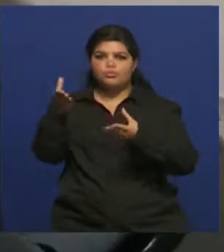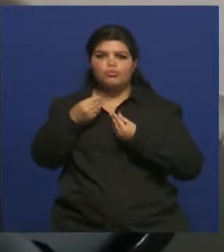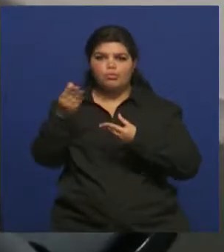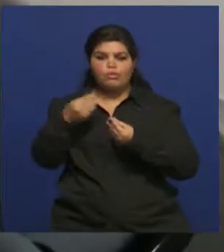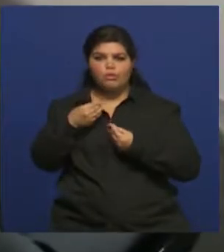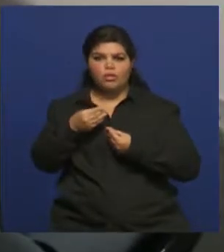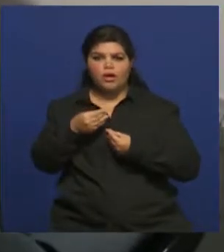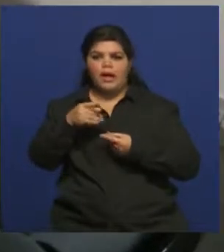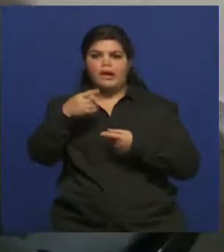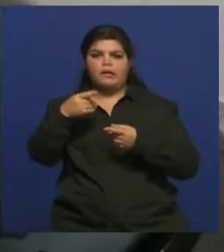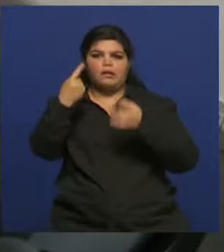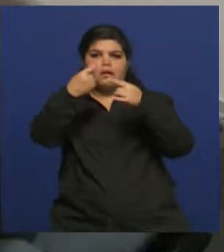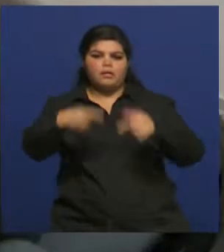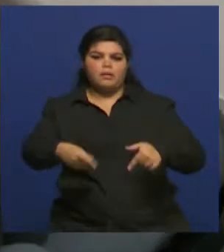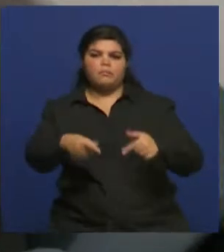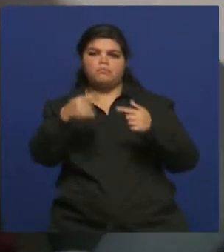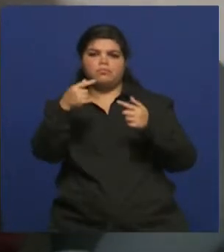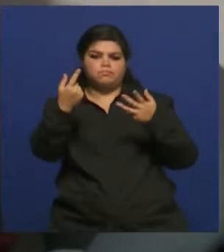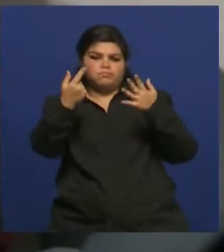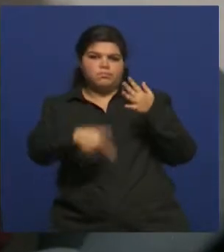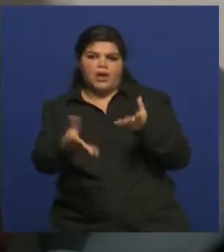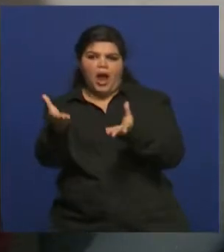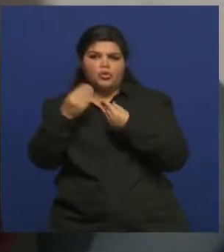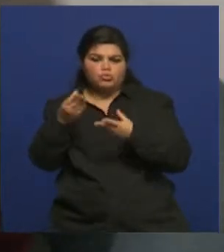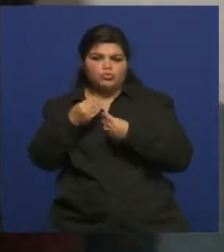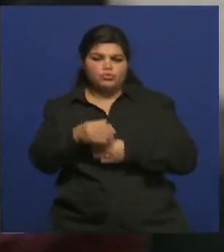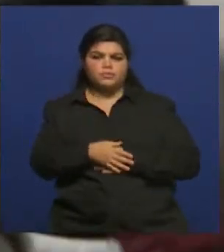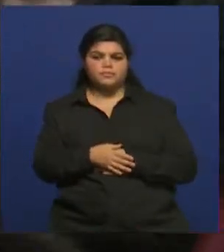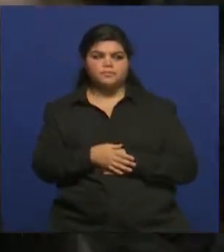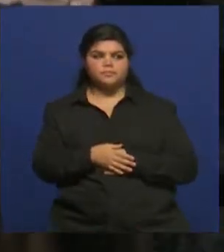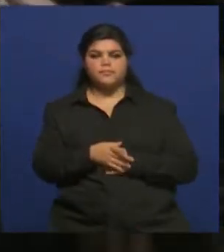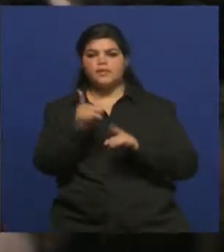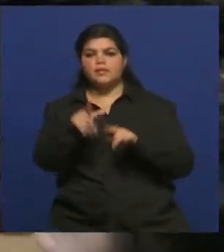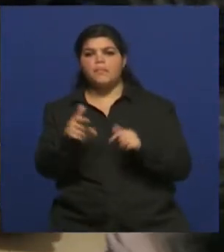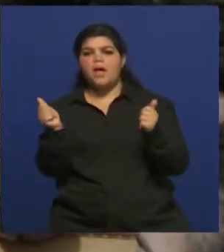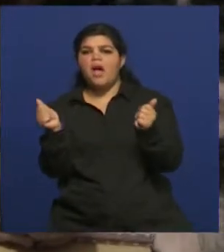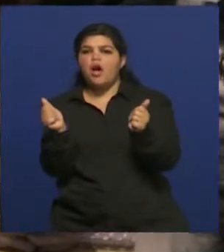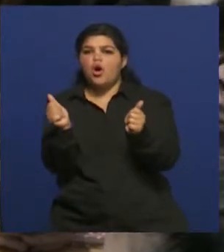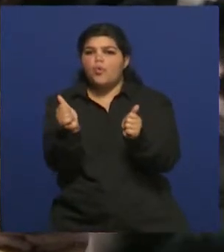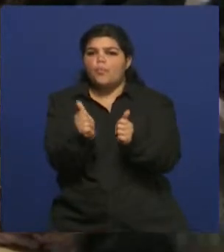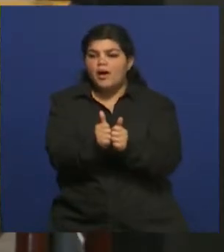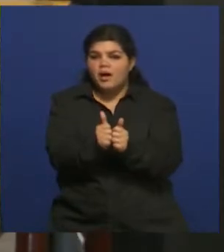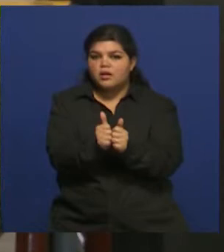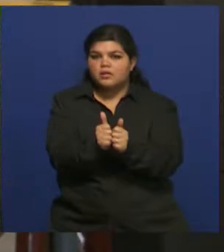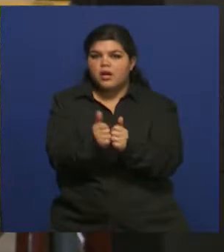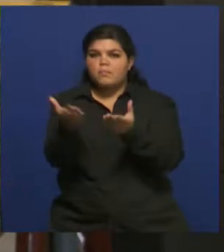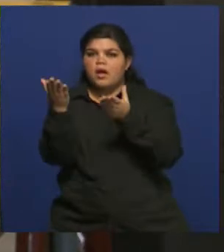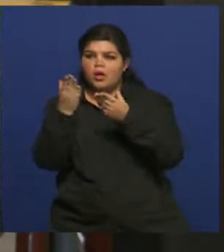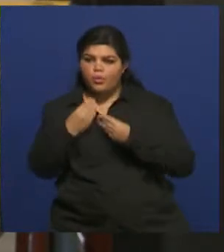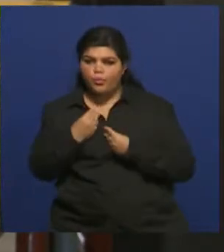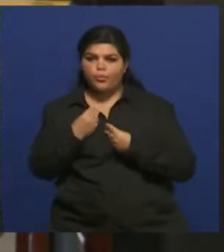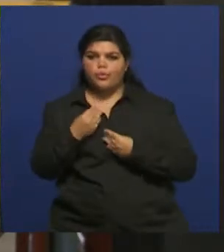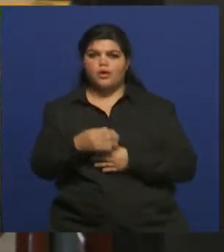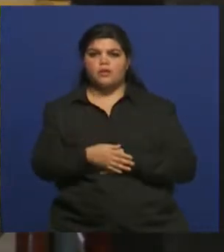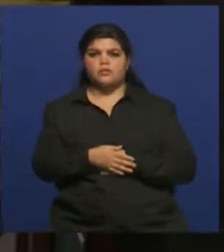ayudan en las tareas, en la materia, en todo. Y te acompañan, qué sé yo, en la ayuda que te dan.